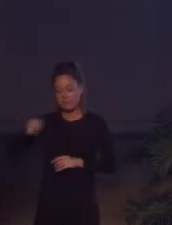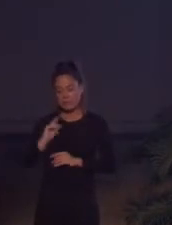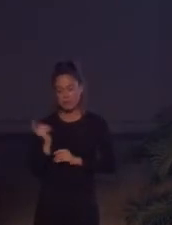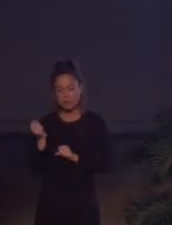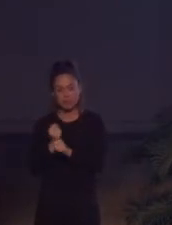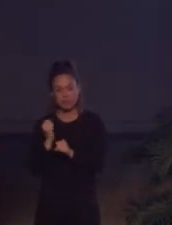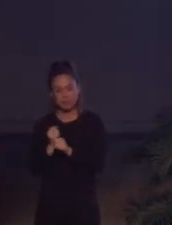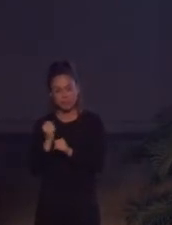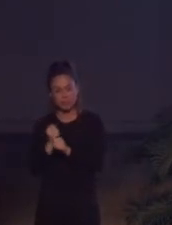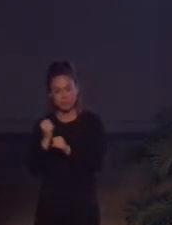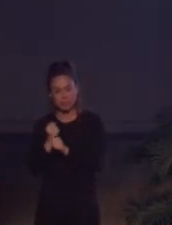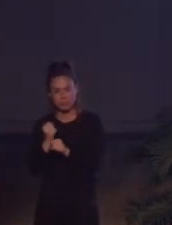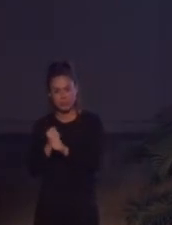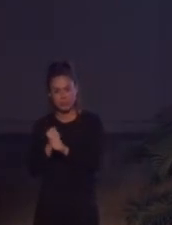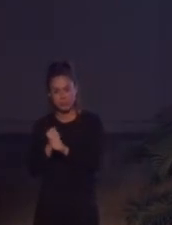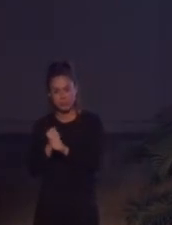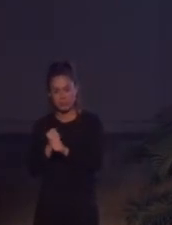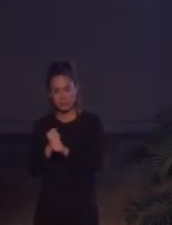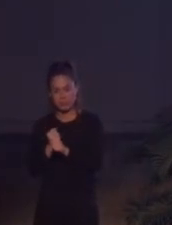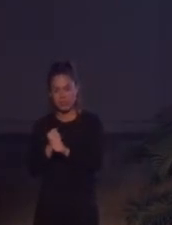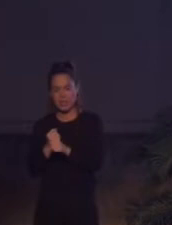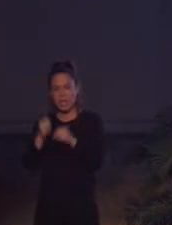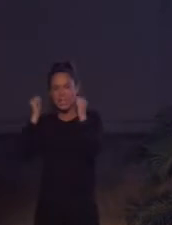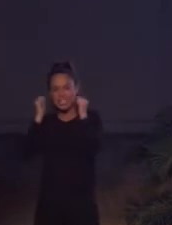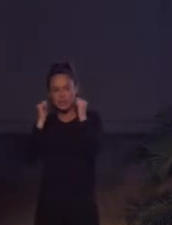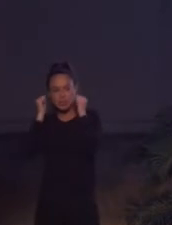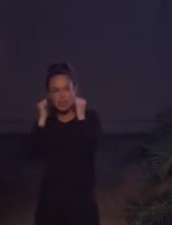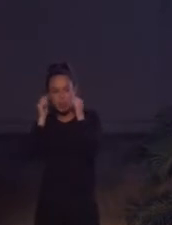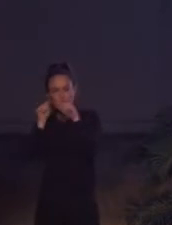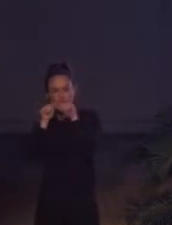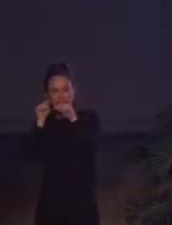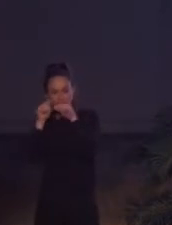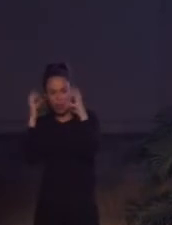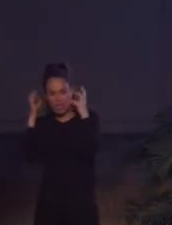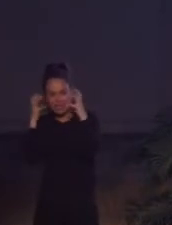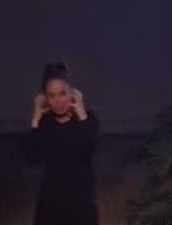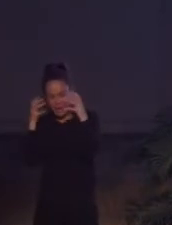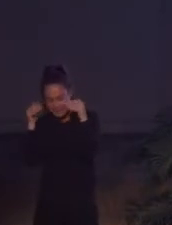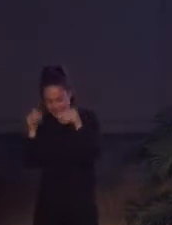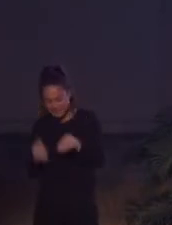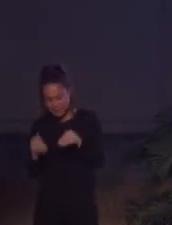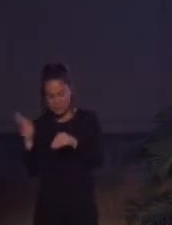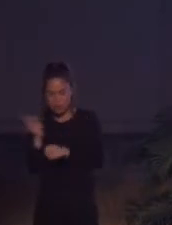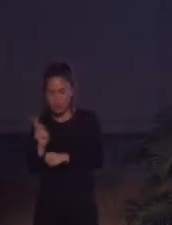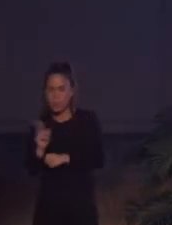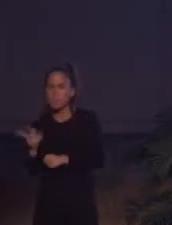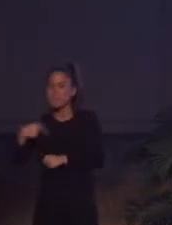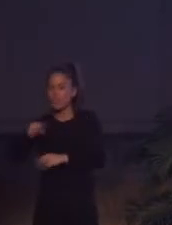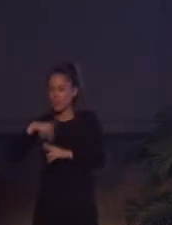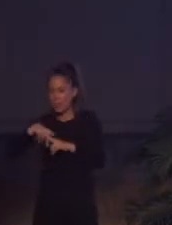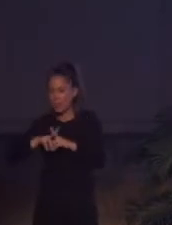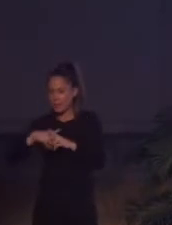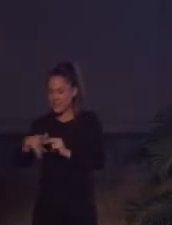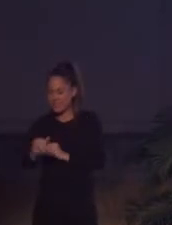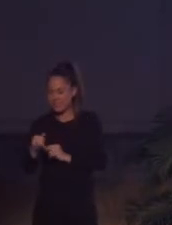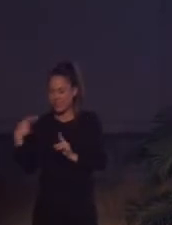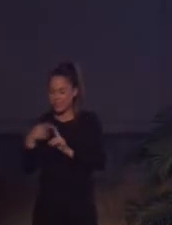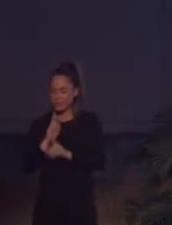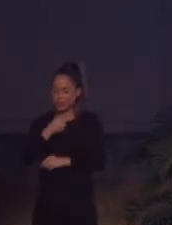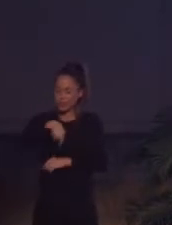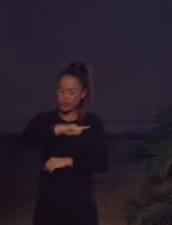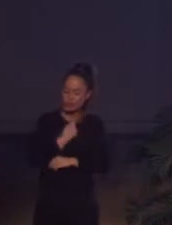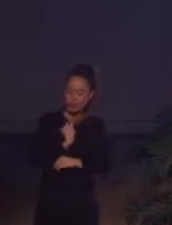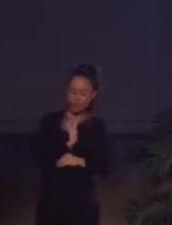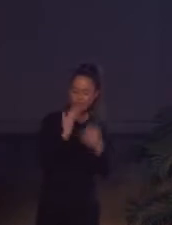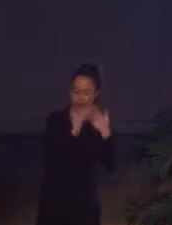ámbito de los estudios críticos animales, pero sí que nos dan las herramientas para poder hacer estos trabajos.